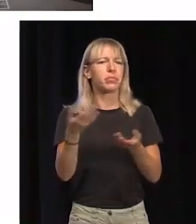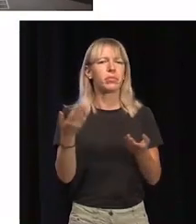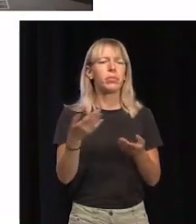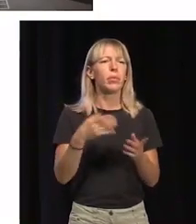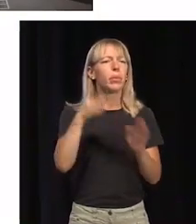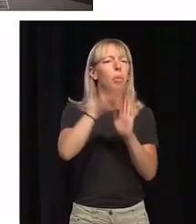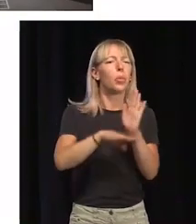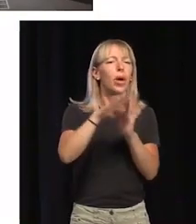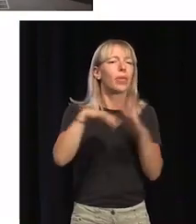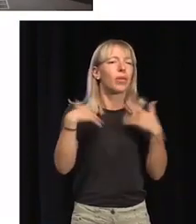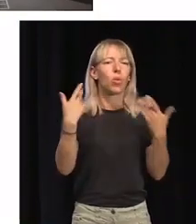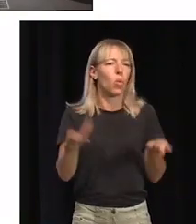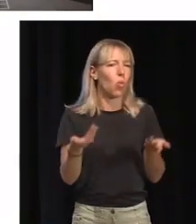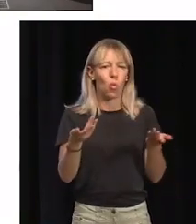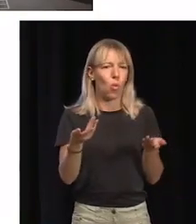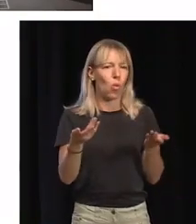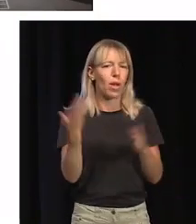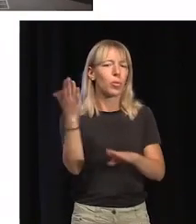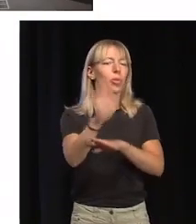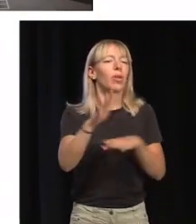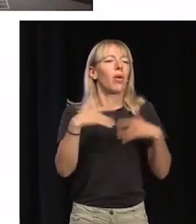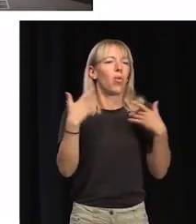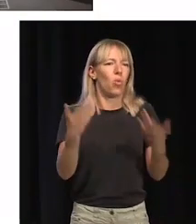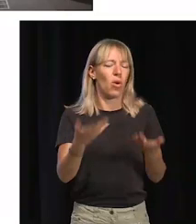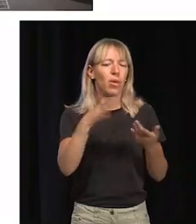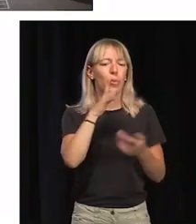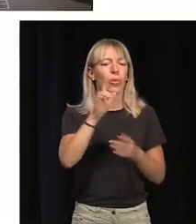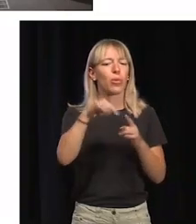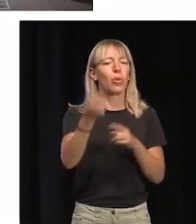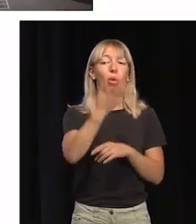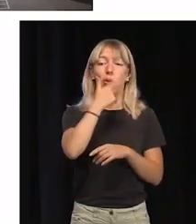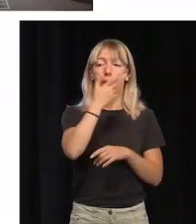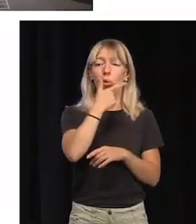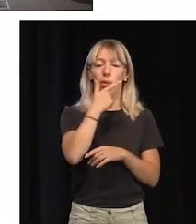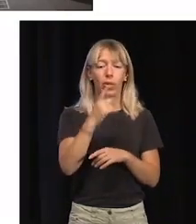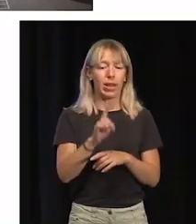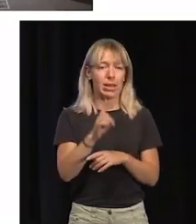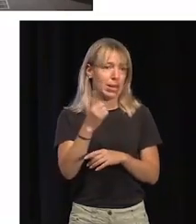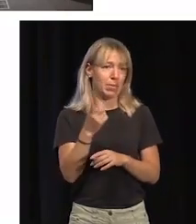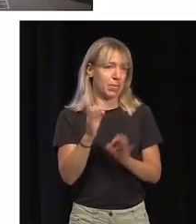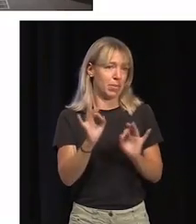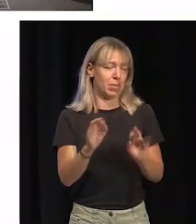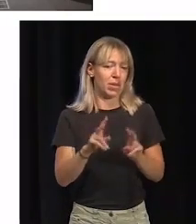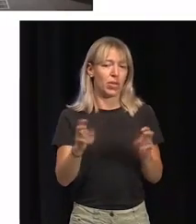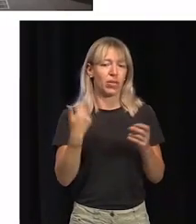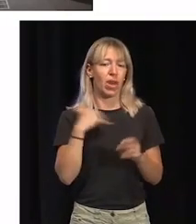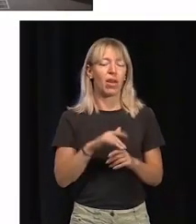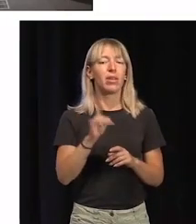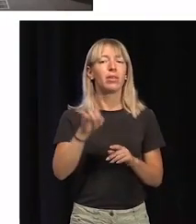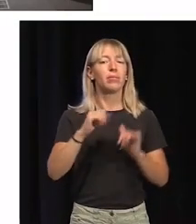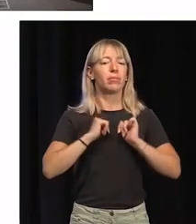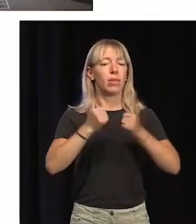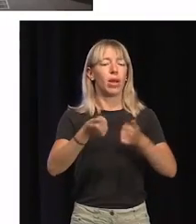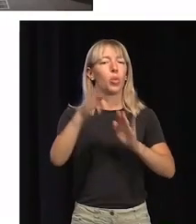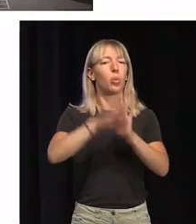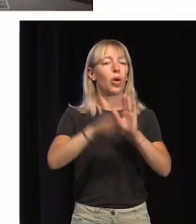es su programación y cuál es su propuesta, ¿no? Para que la conozcáis de primera mano. Pondremos en marcha nuestro programa